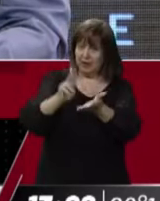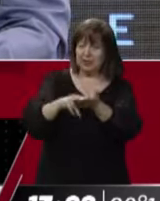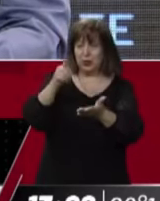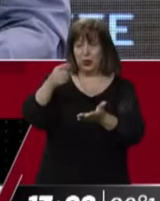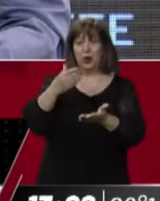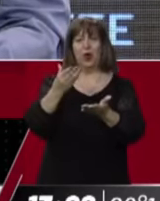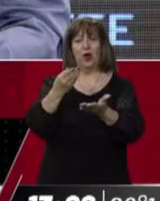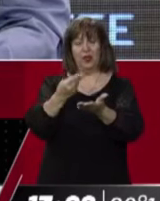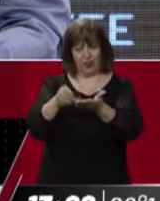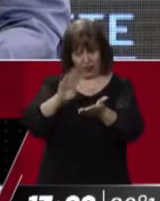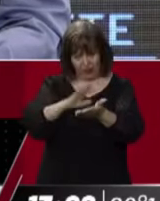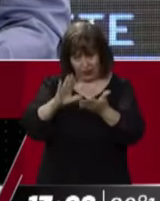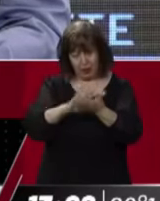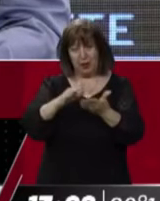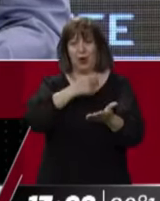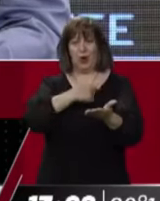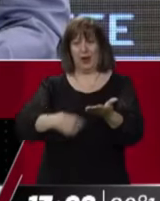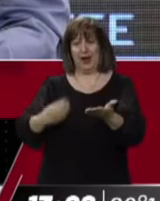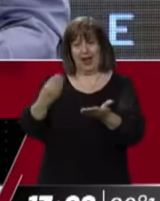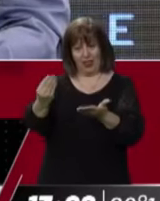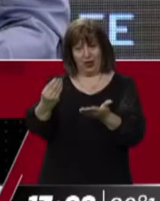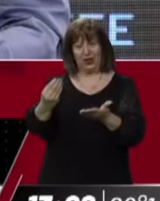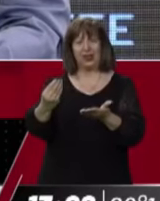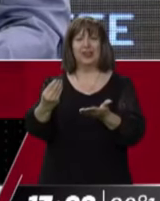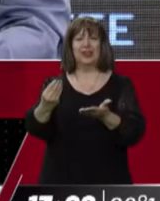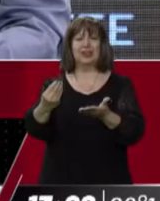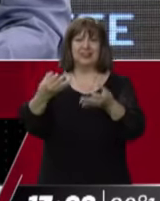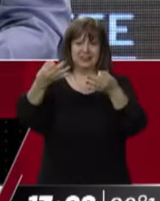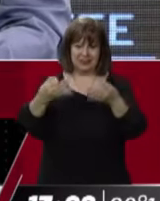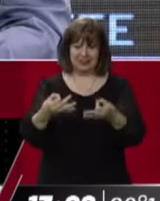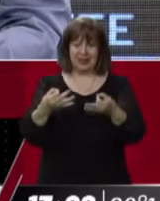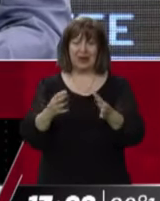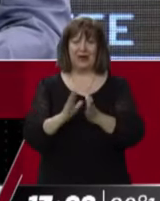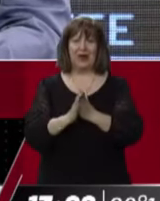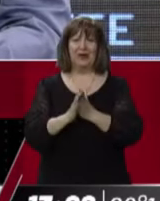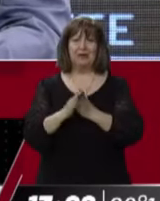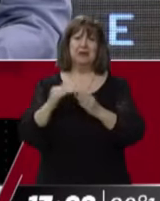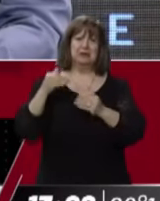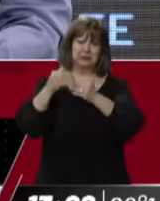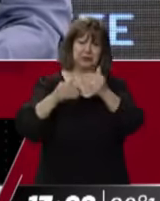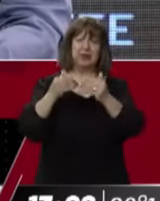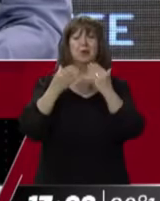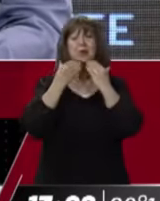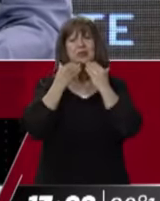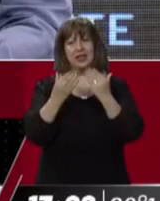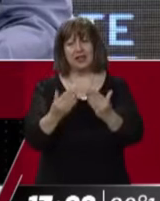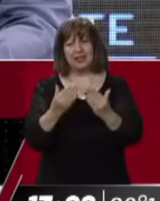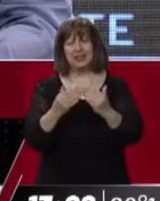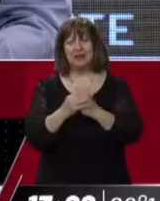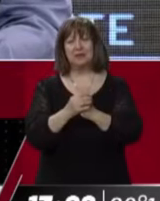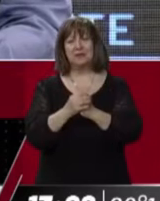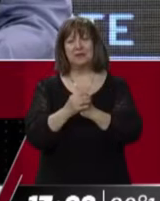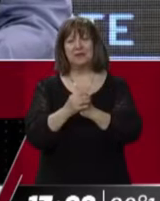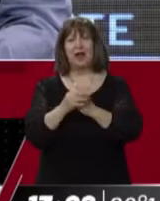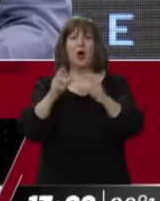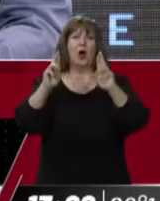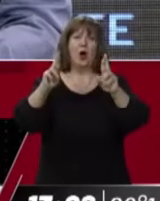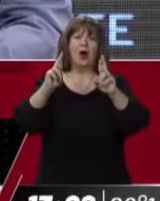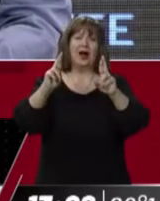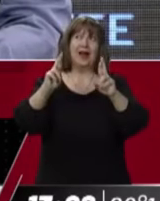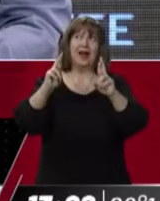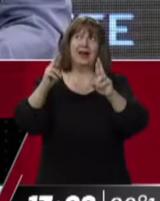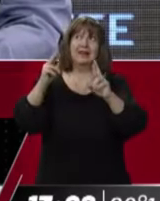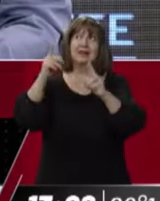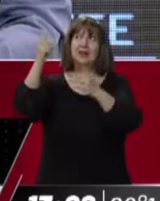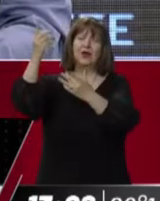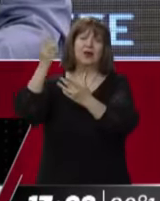ser gobernador de la provincia, seguro que va a ser así. Así que muchísimas gracias y bueno, Dios quiera que podamos